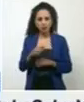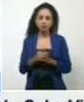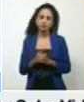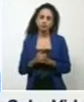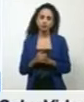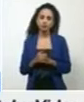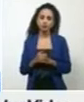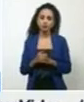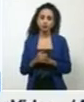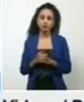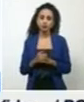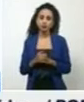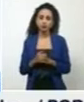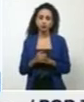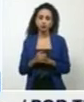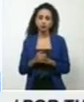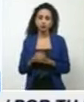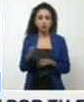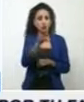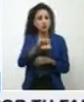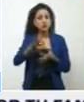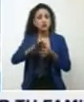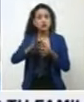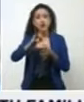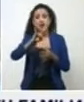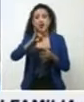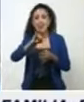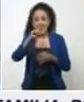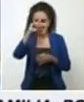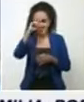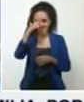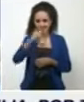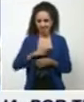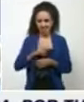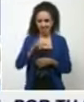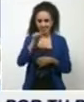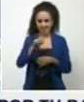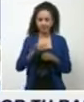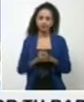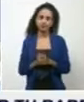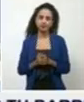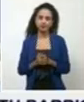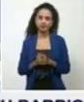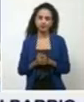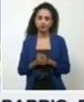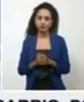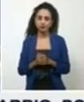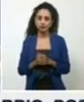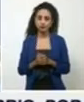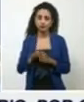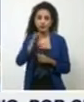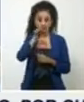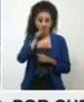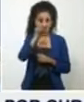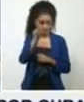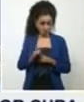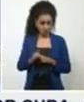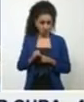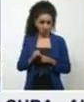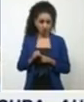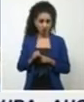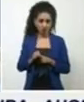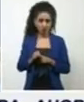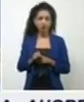provincia de Guisa. Ahora, este es un caso que es una cubana,